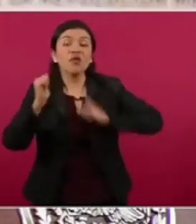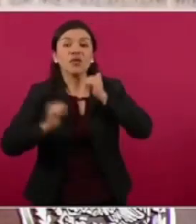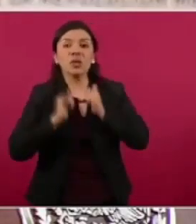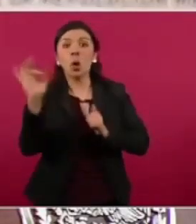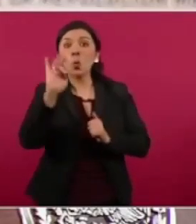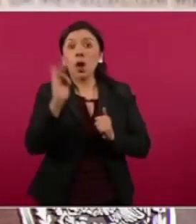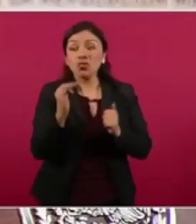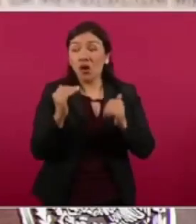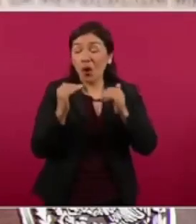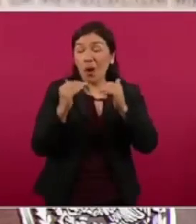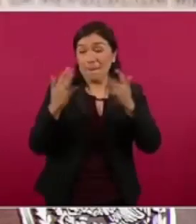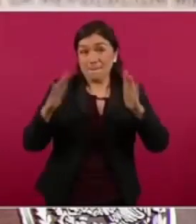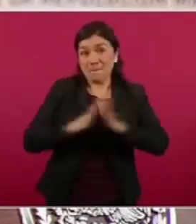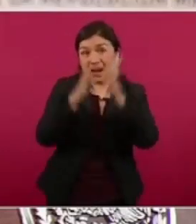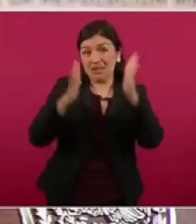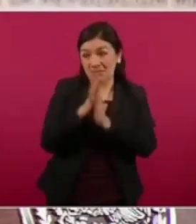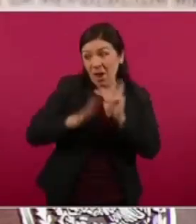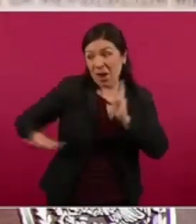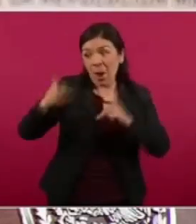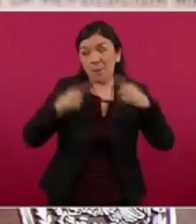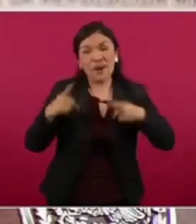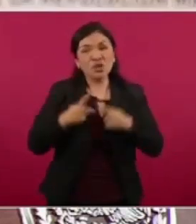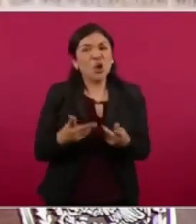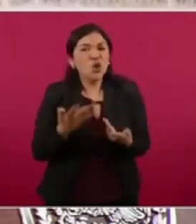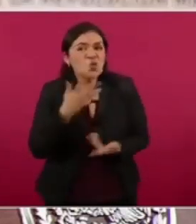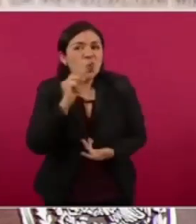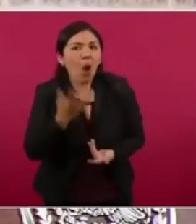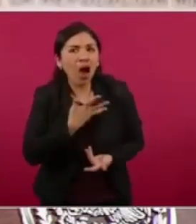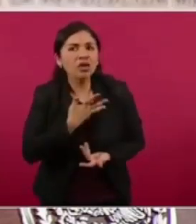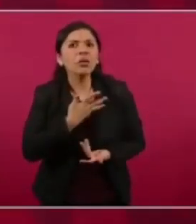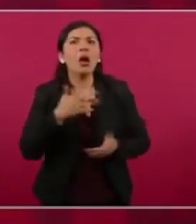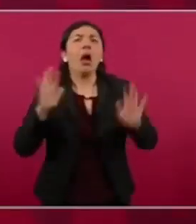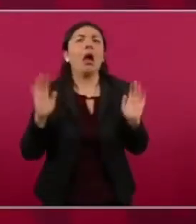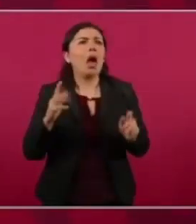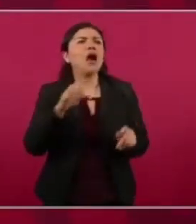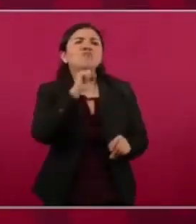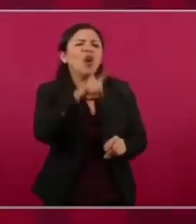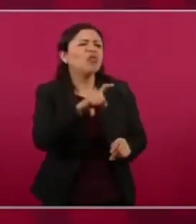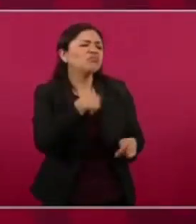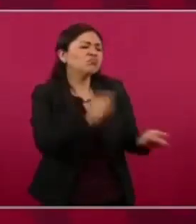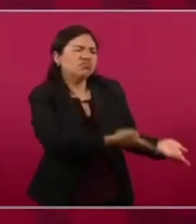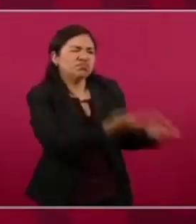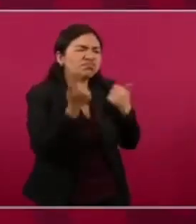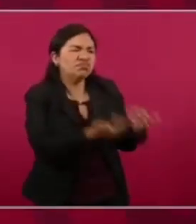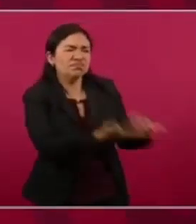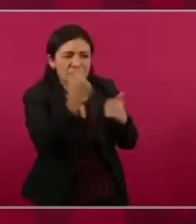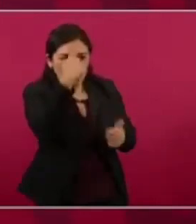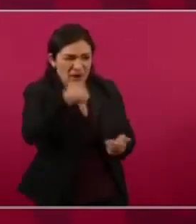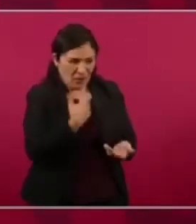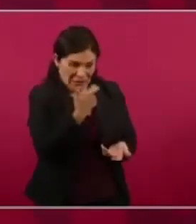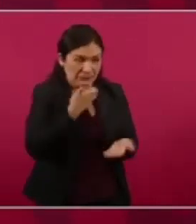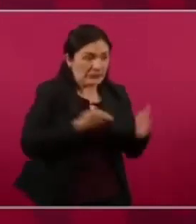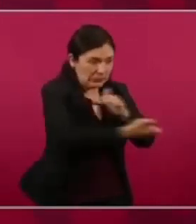democracia, acarreados, comprados, pues son los que van a